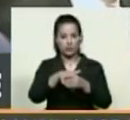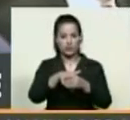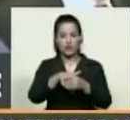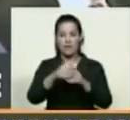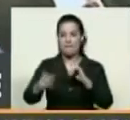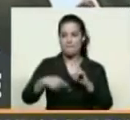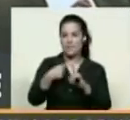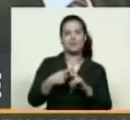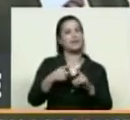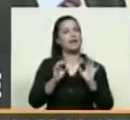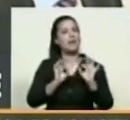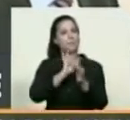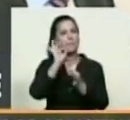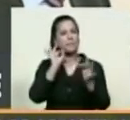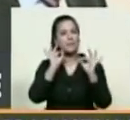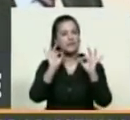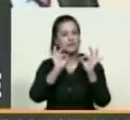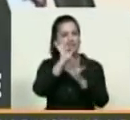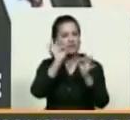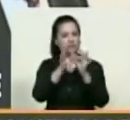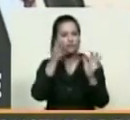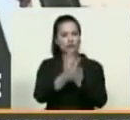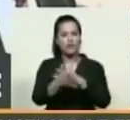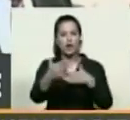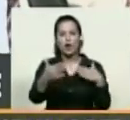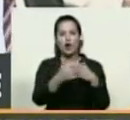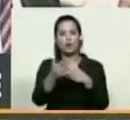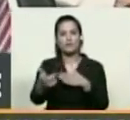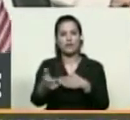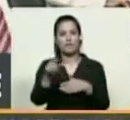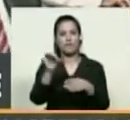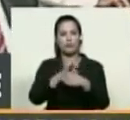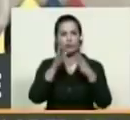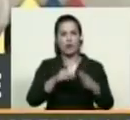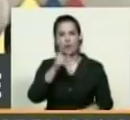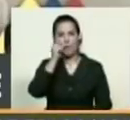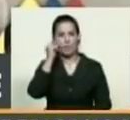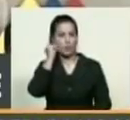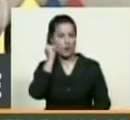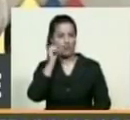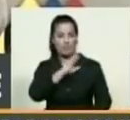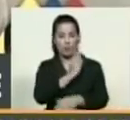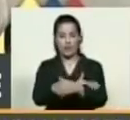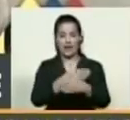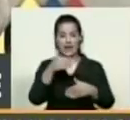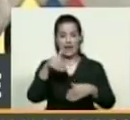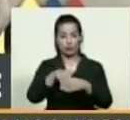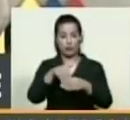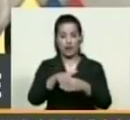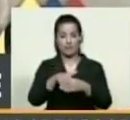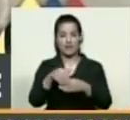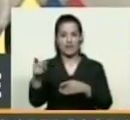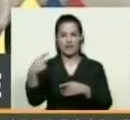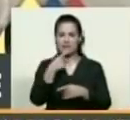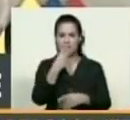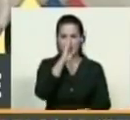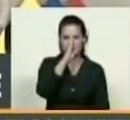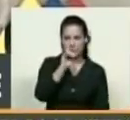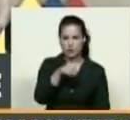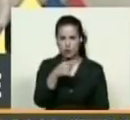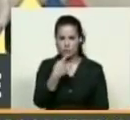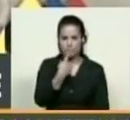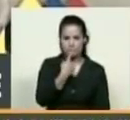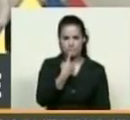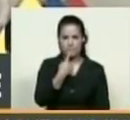en particular en contra de las funcionarias y funcionarios del Poder Electoral para hacerlos dudar si